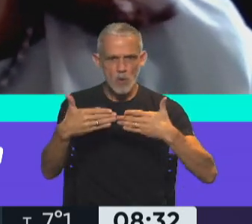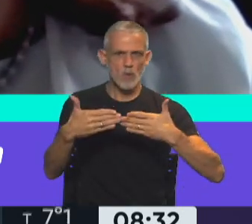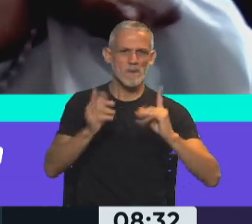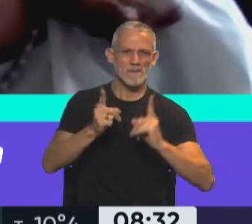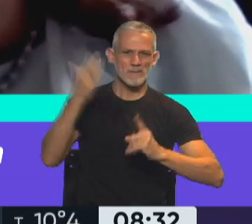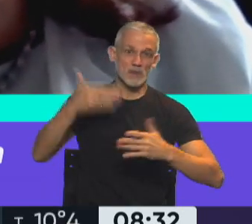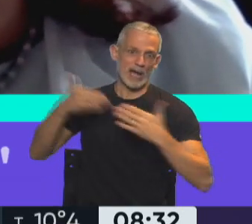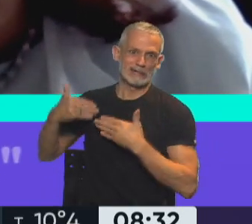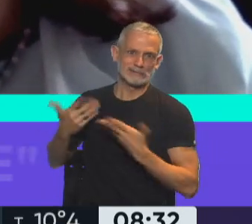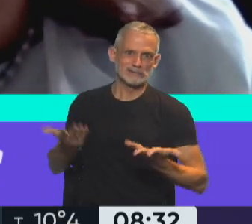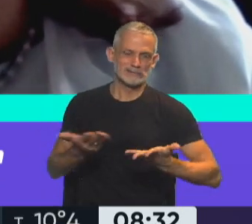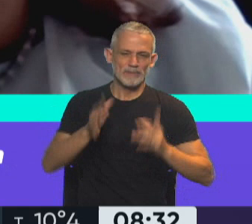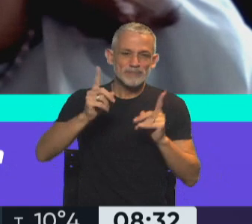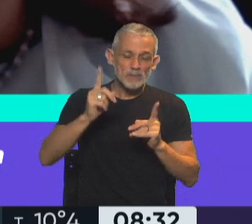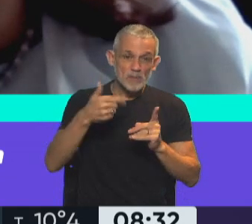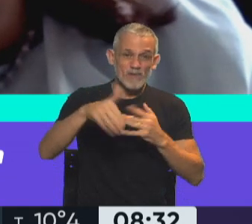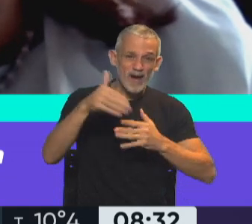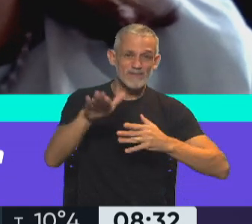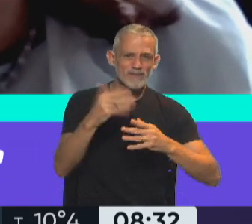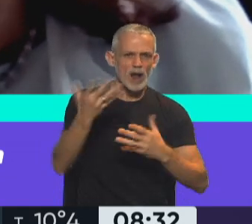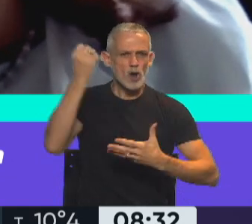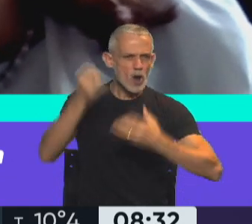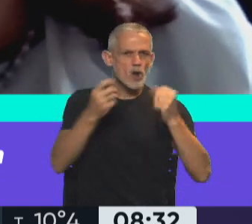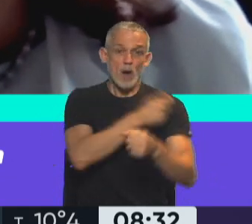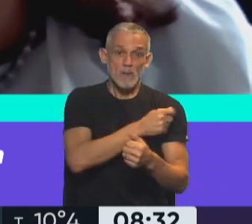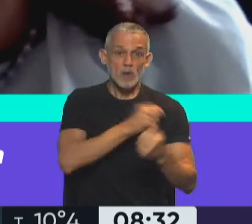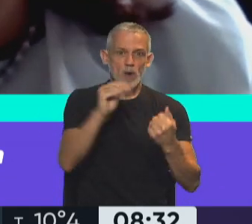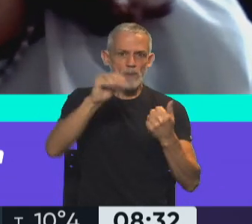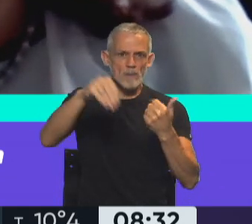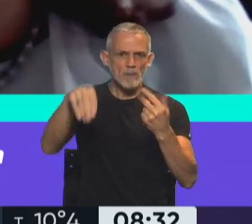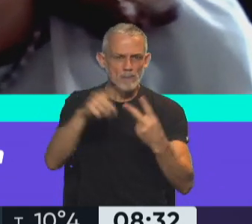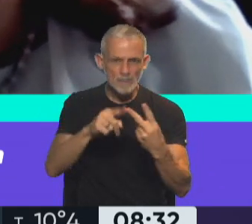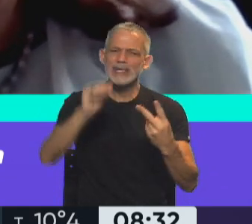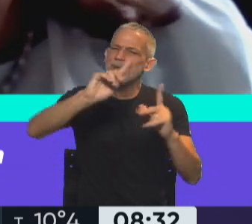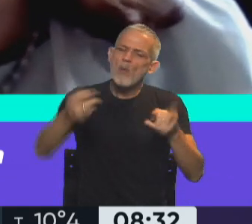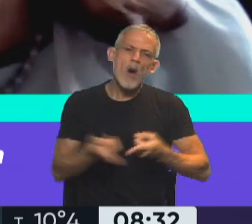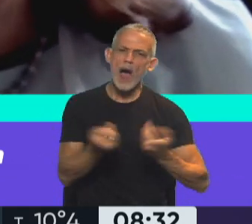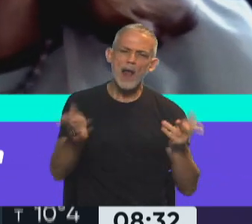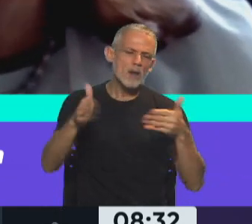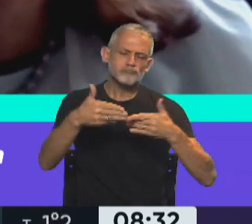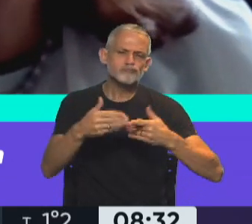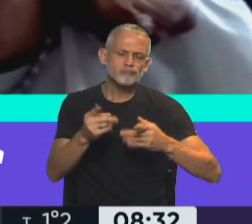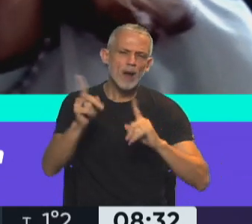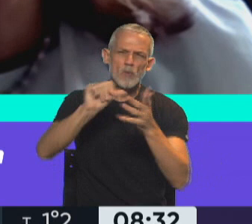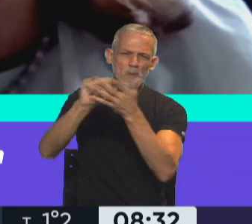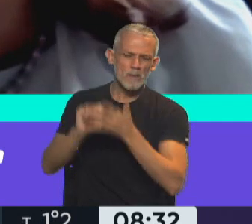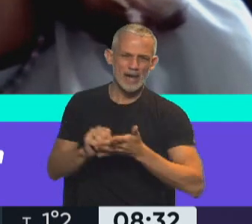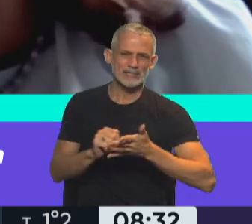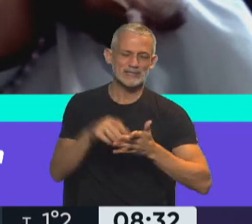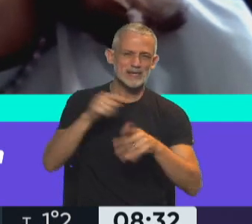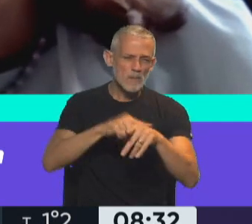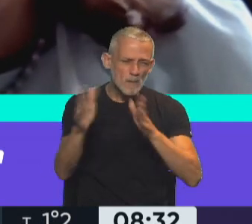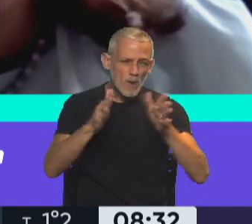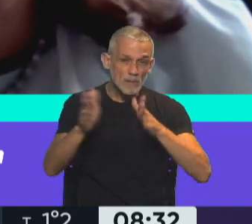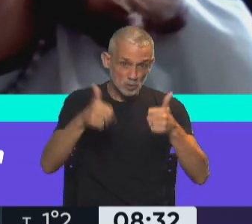retroceder, incluso mientras van logrando tener más cobertura de vacunación. Creo que este es un momento epidemiológico